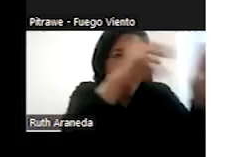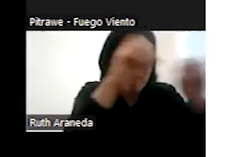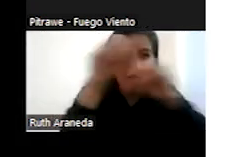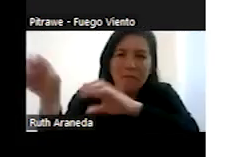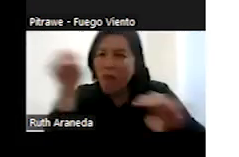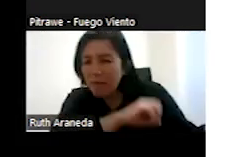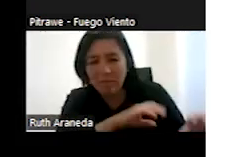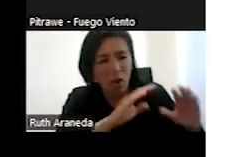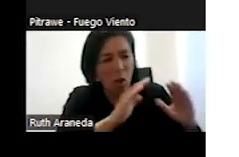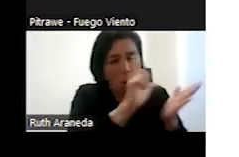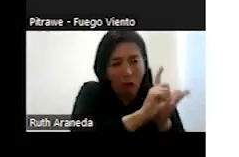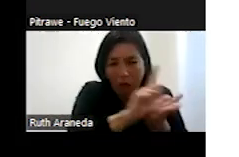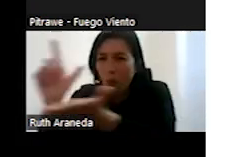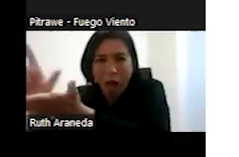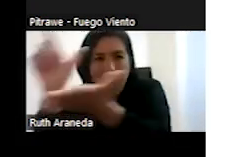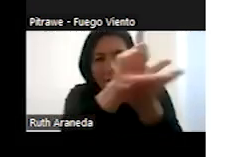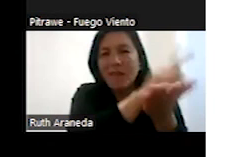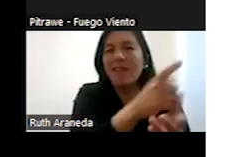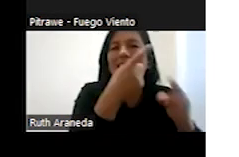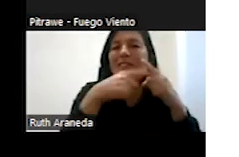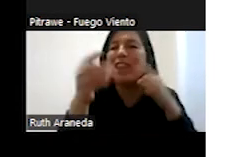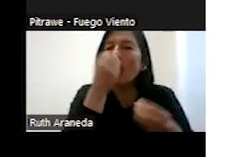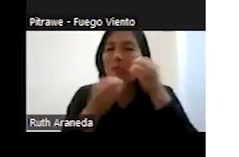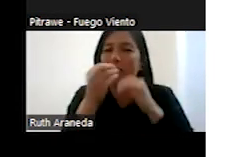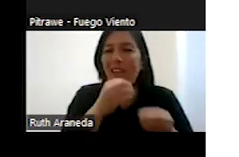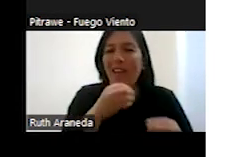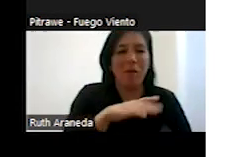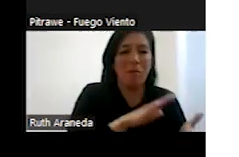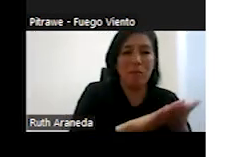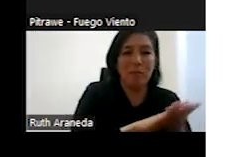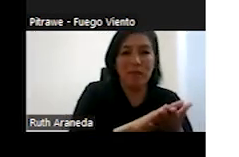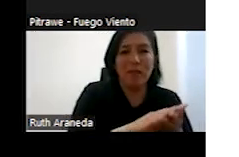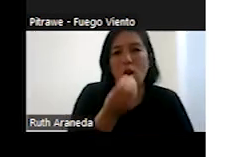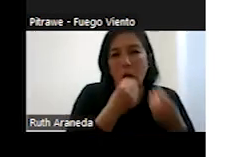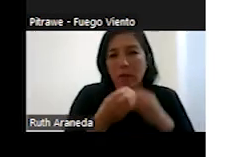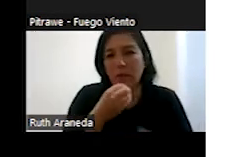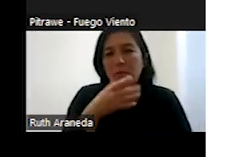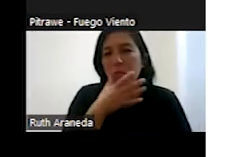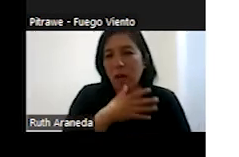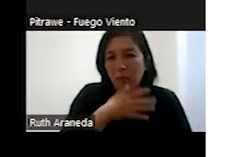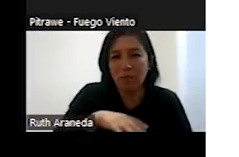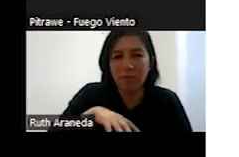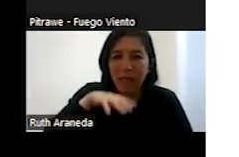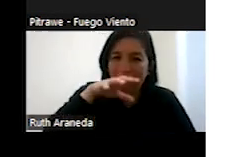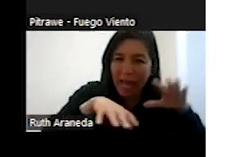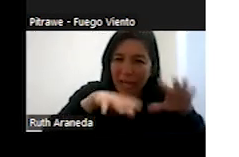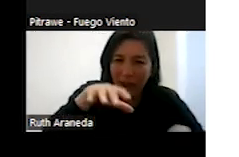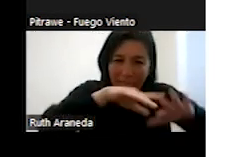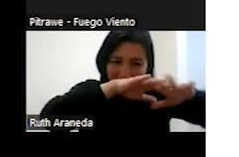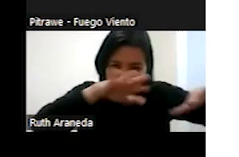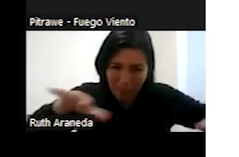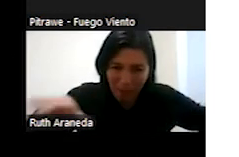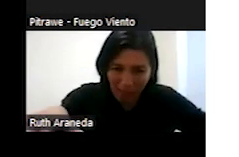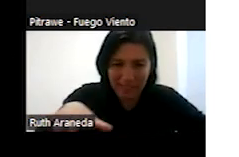bastante, es muy mixto. Se sabe que hay un consumo de mamíferos marinos que es